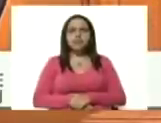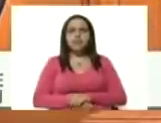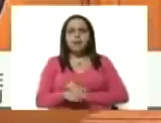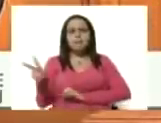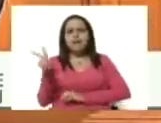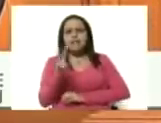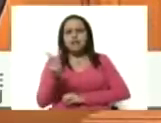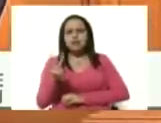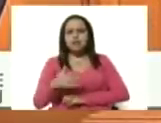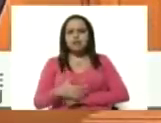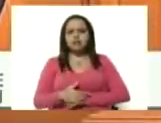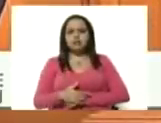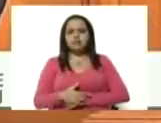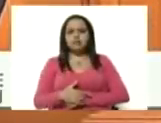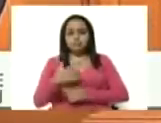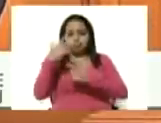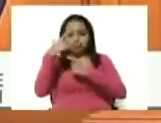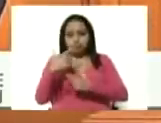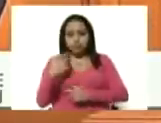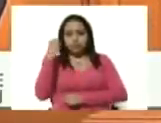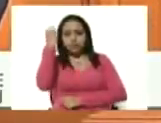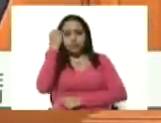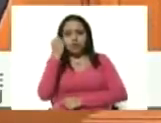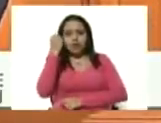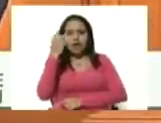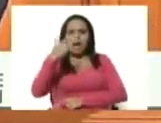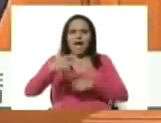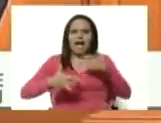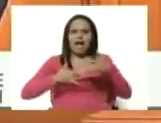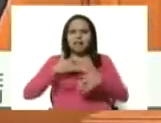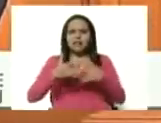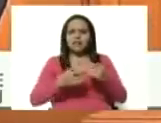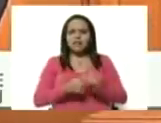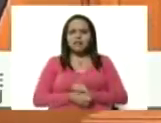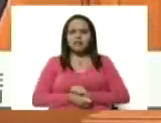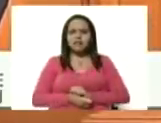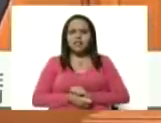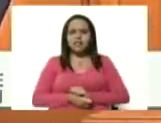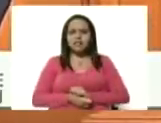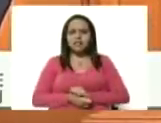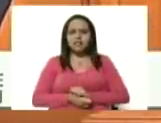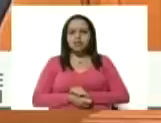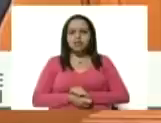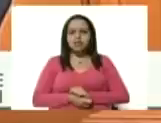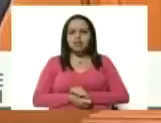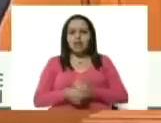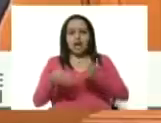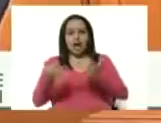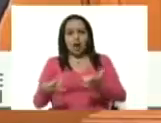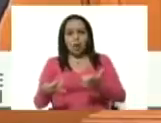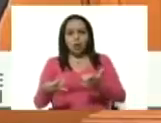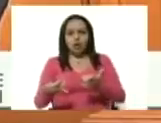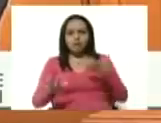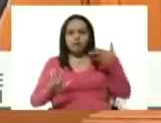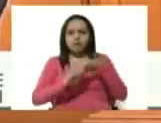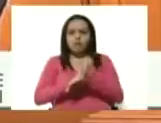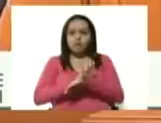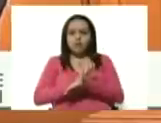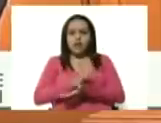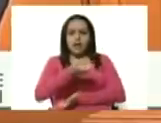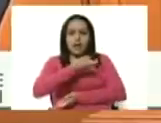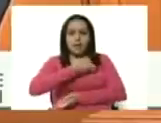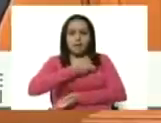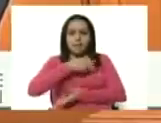Venezuela se reserva las acciones diplomáticas sobre el embajador de España por